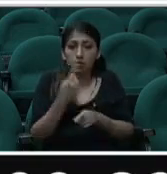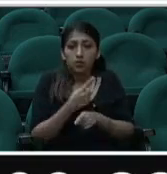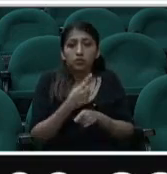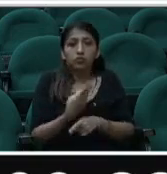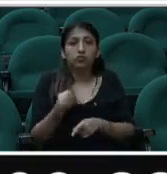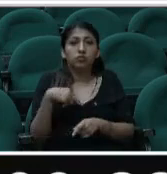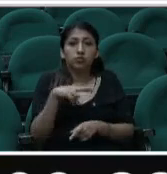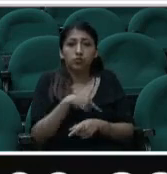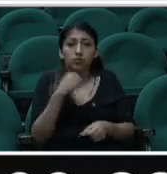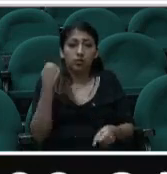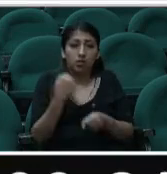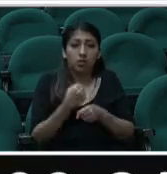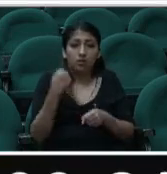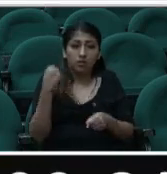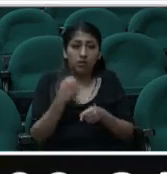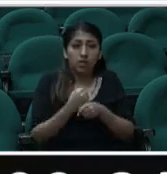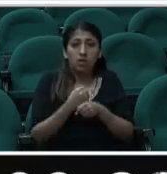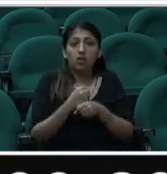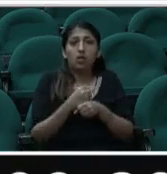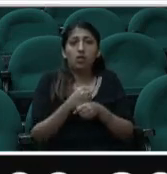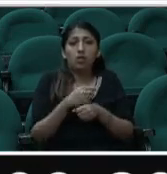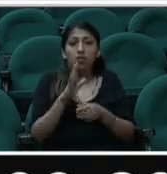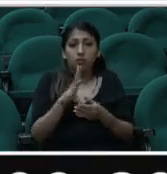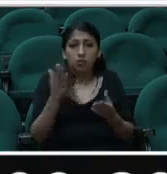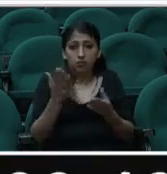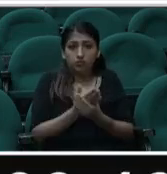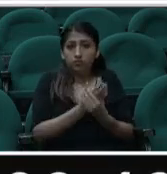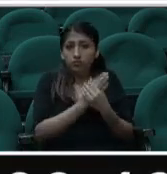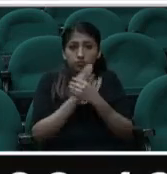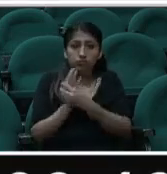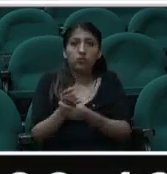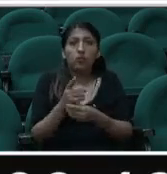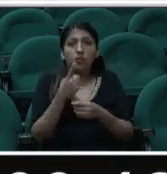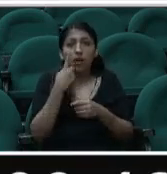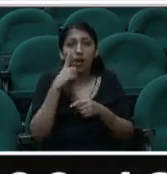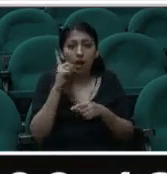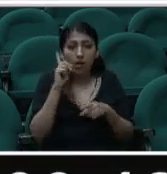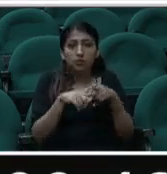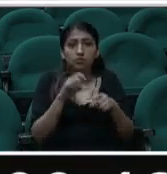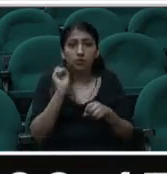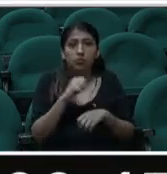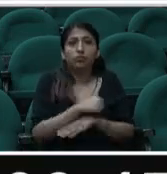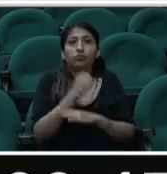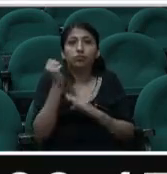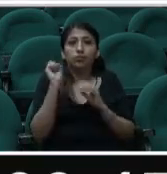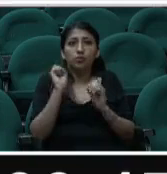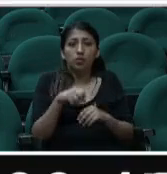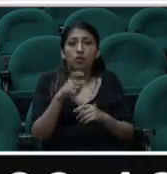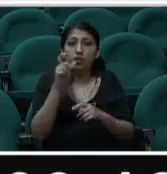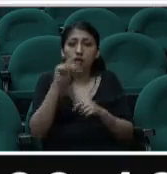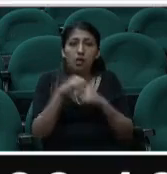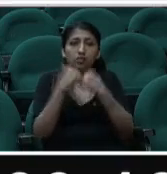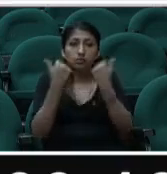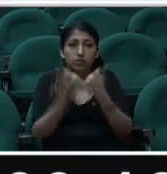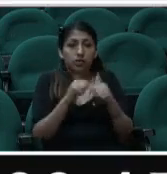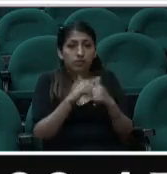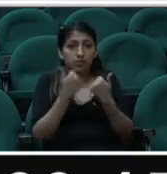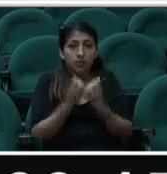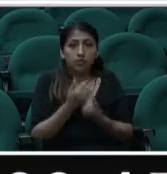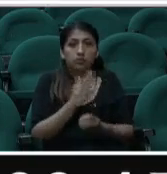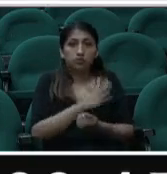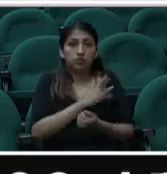eso que vamos a trabajar vamos a proponer esta enmienda hasta lograr conseguir que los asambleístas